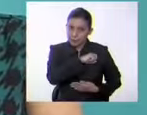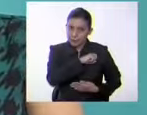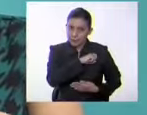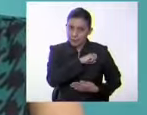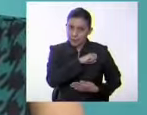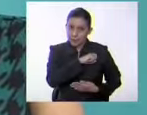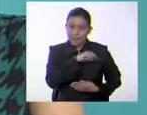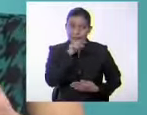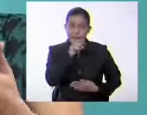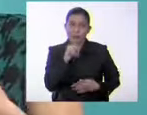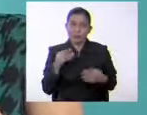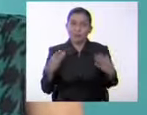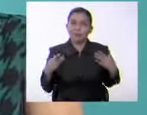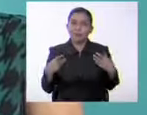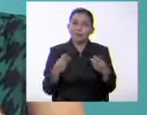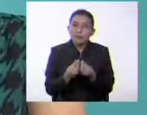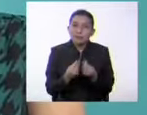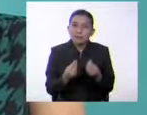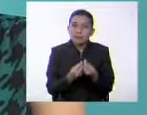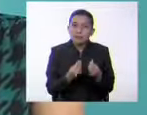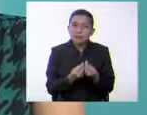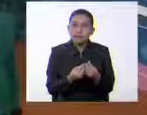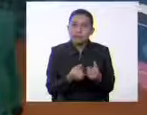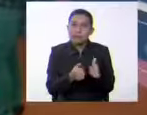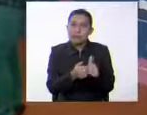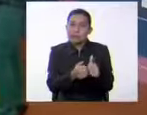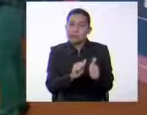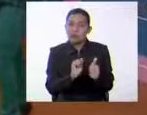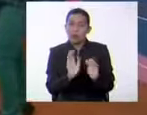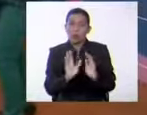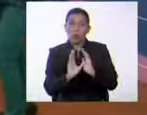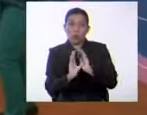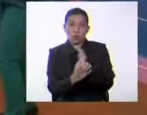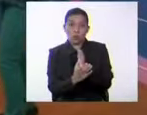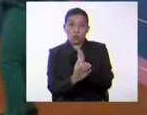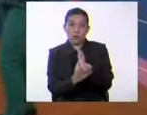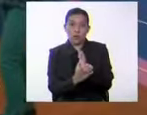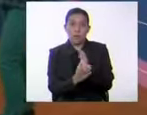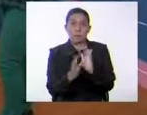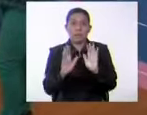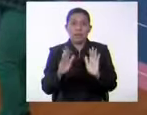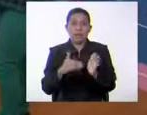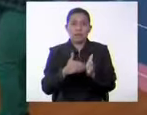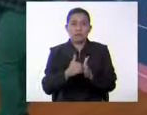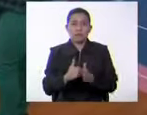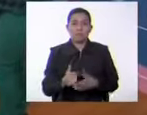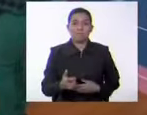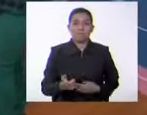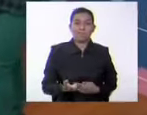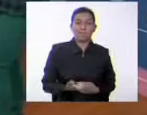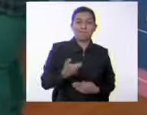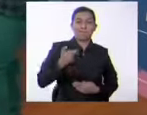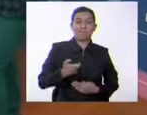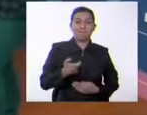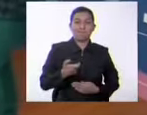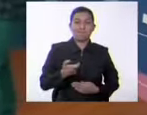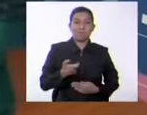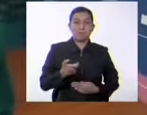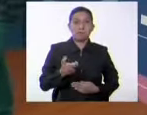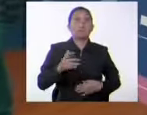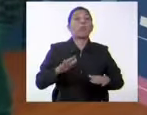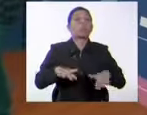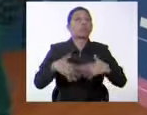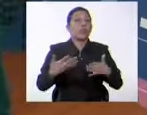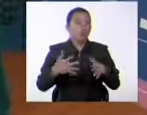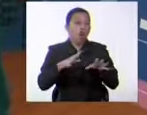la sociedad un poco más atrasada culturalmente hablando, pero a partir de las riquezas que adquiere o extrae